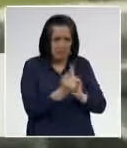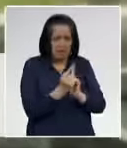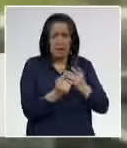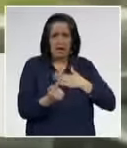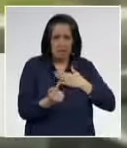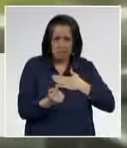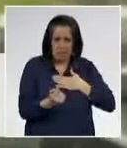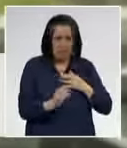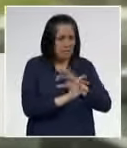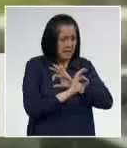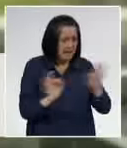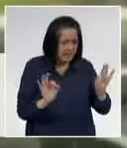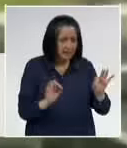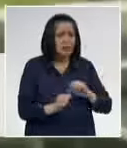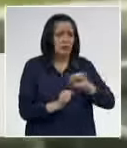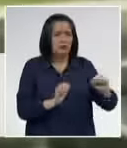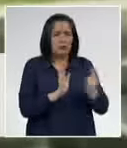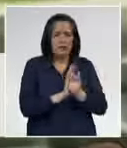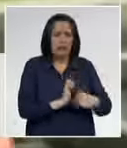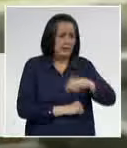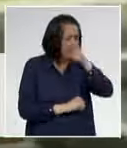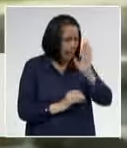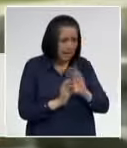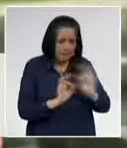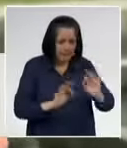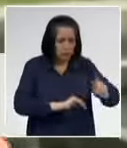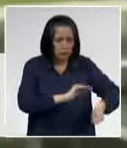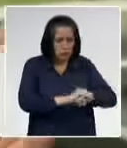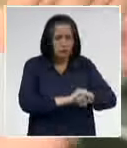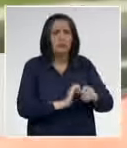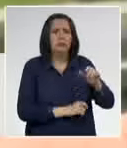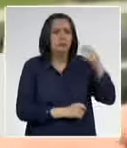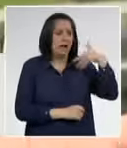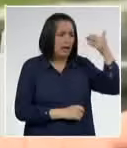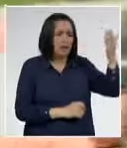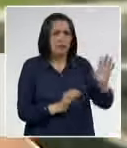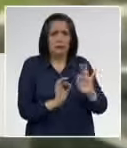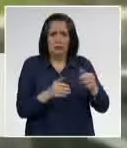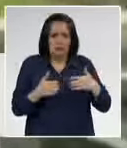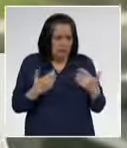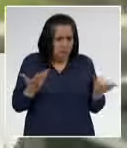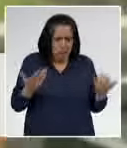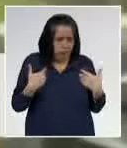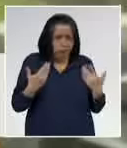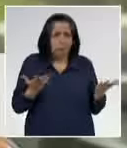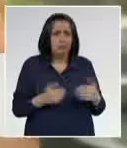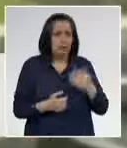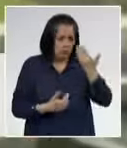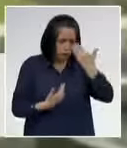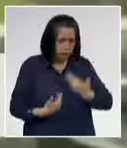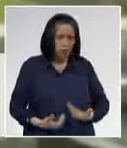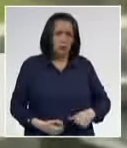nada ilícito, nada. Jamás hubo un soborno para Alan García, ni podría haberlo, porque tengo decencia